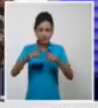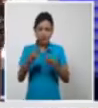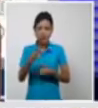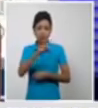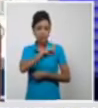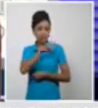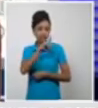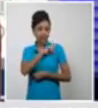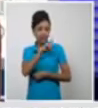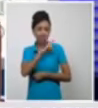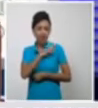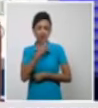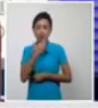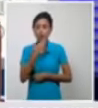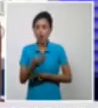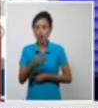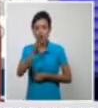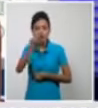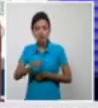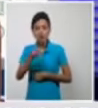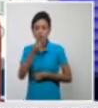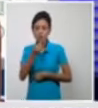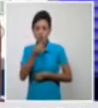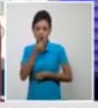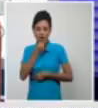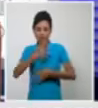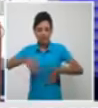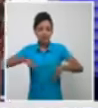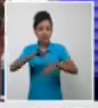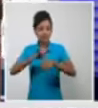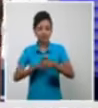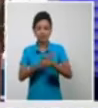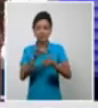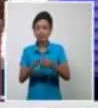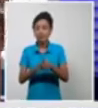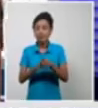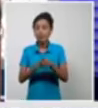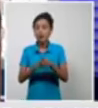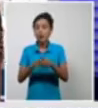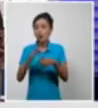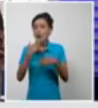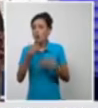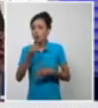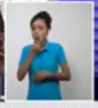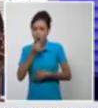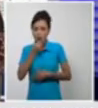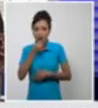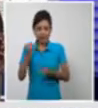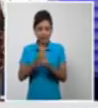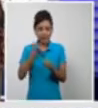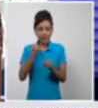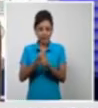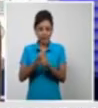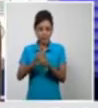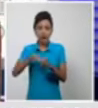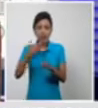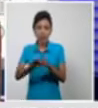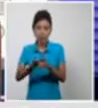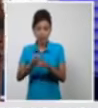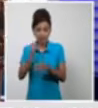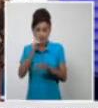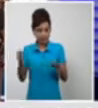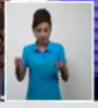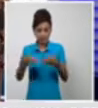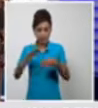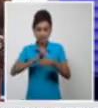para enfrentarnos a la pandemia, pero para salir y para después tener rápidamente una reconstrucción país y seguir